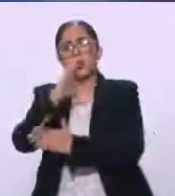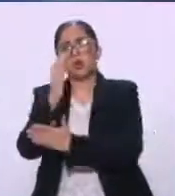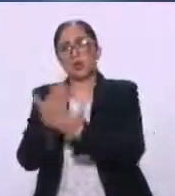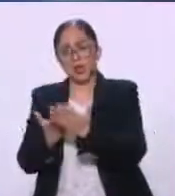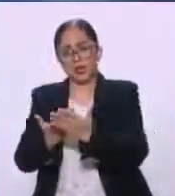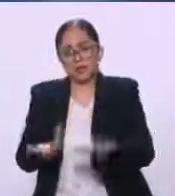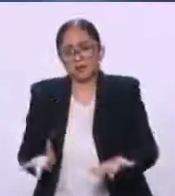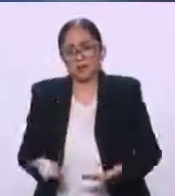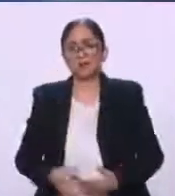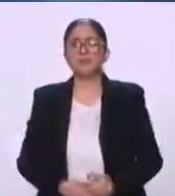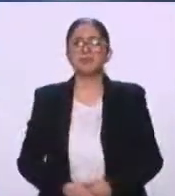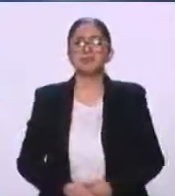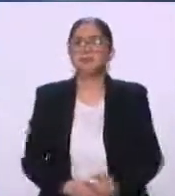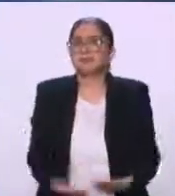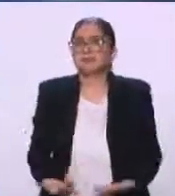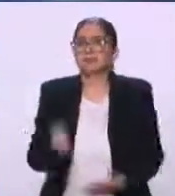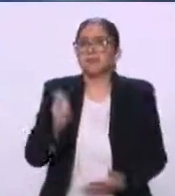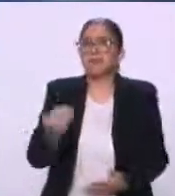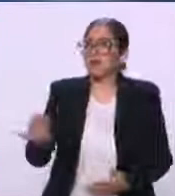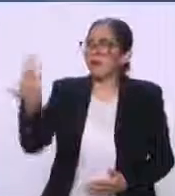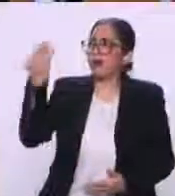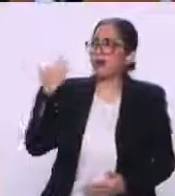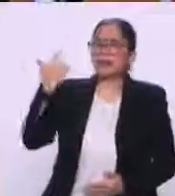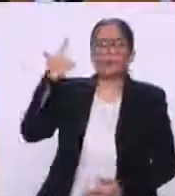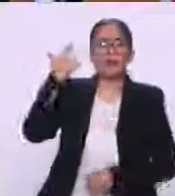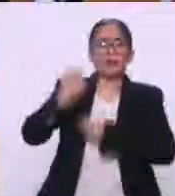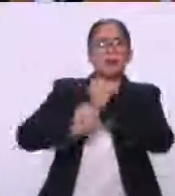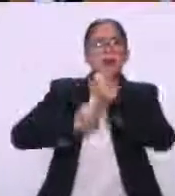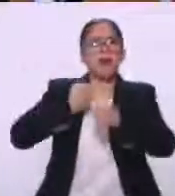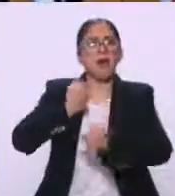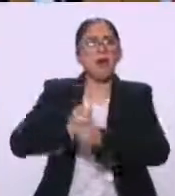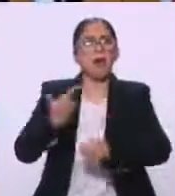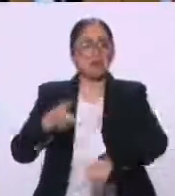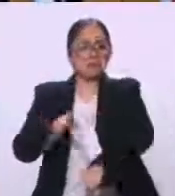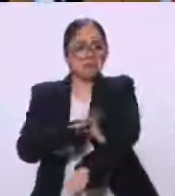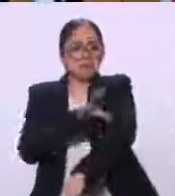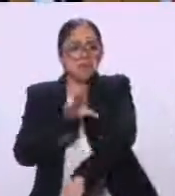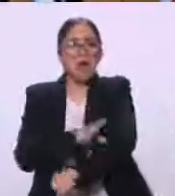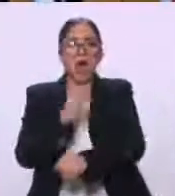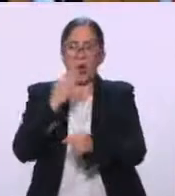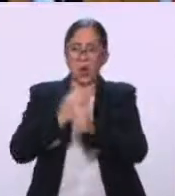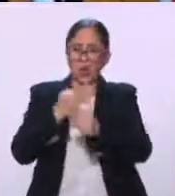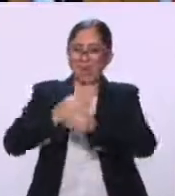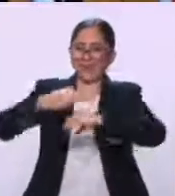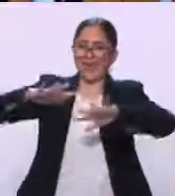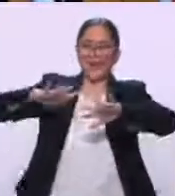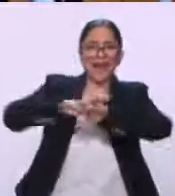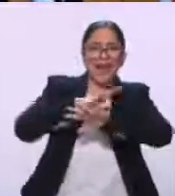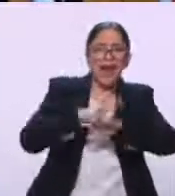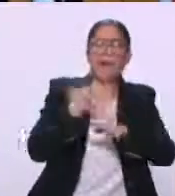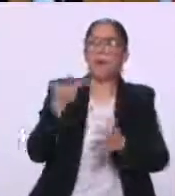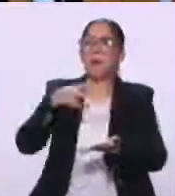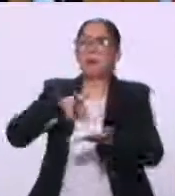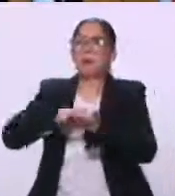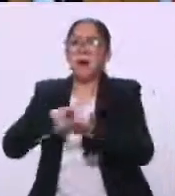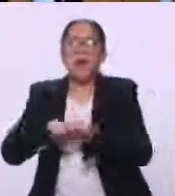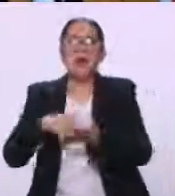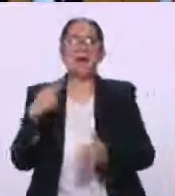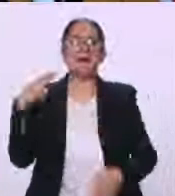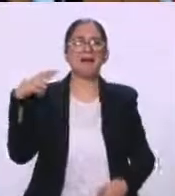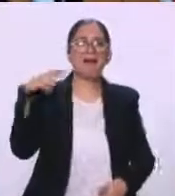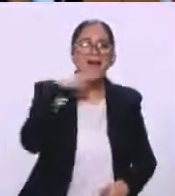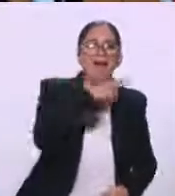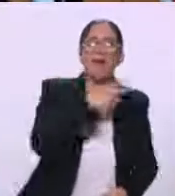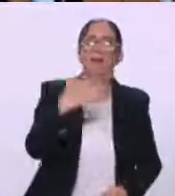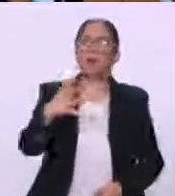la reforma energética y yo no he observado ningún cambio cualitativo en calidad, en eficiencia